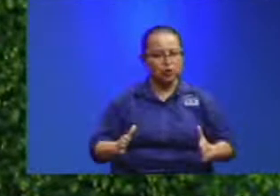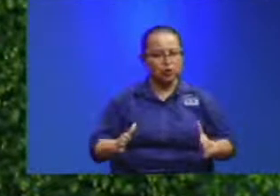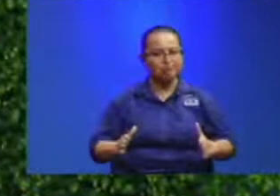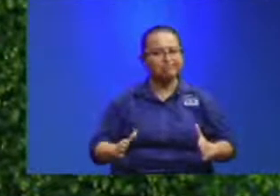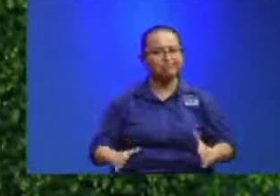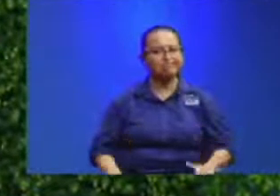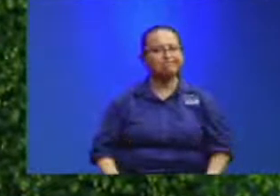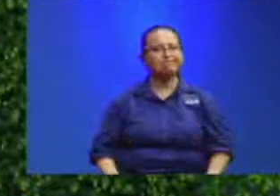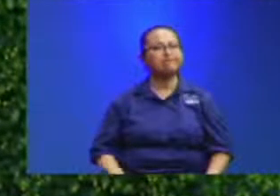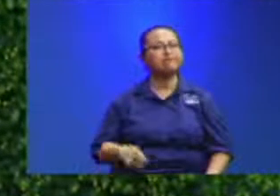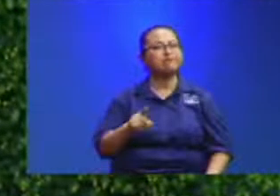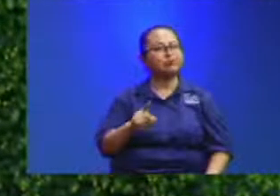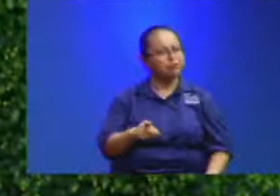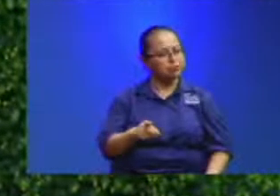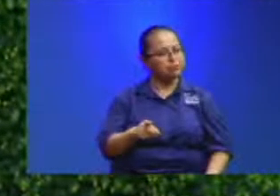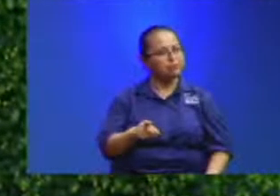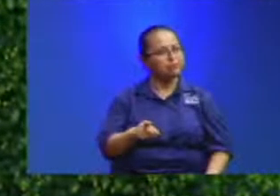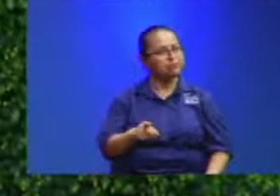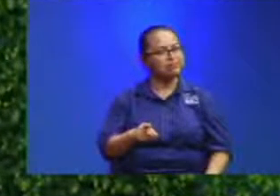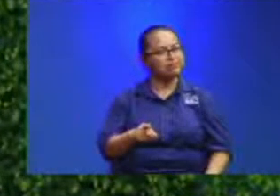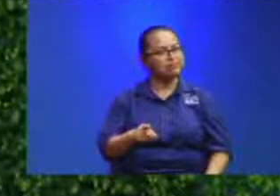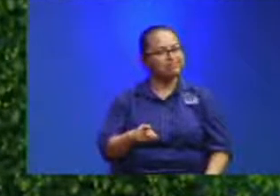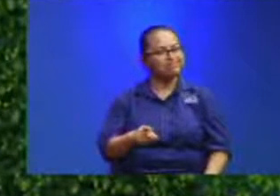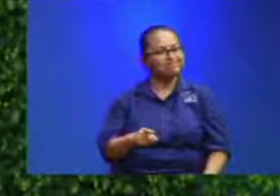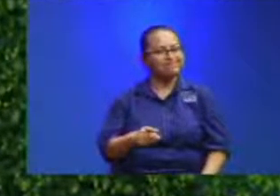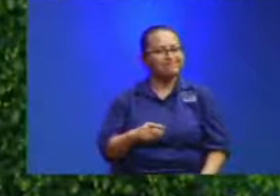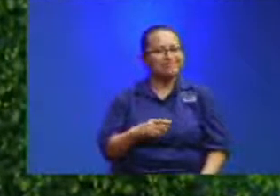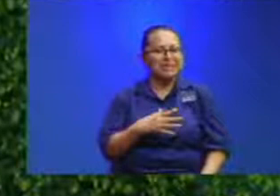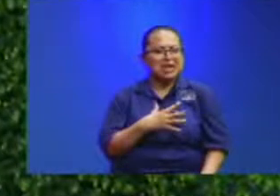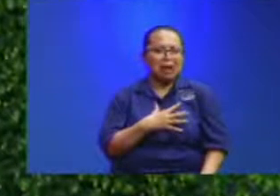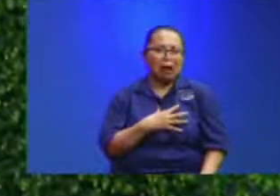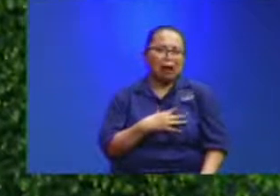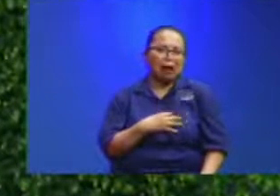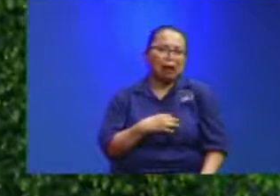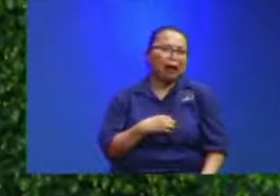mira tienes que hacer de tripas corazón